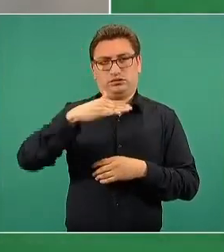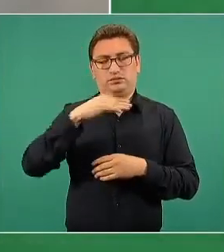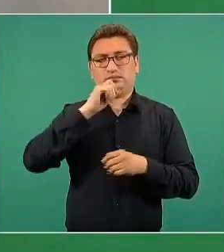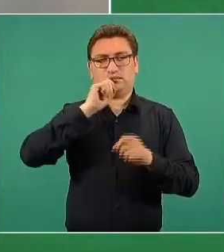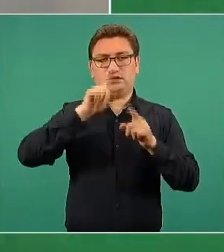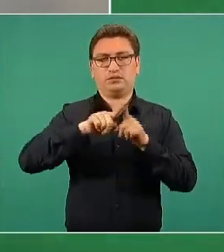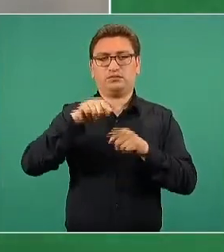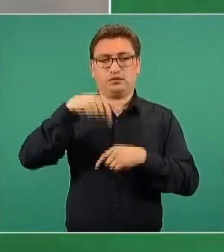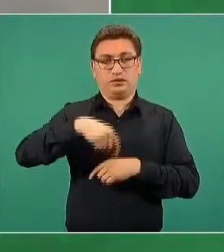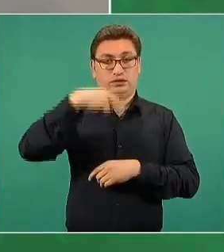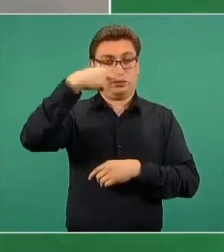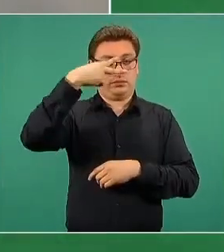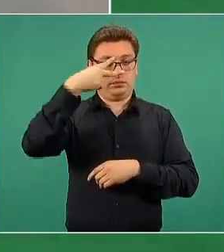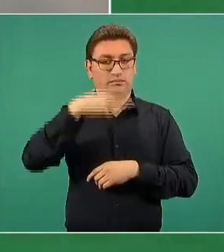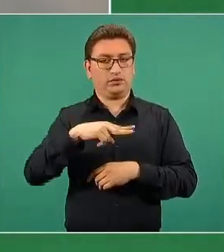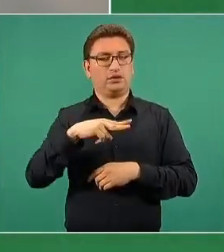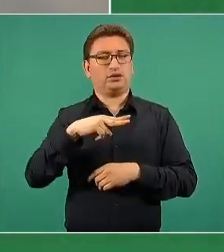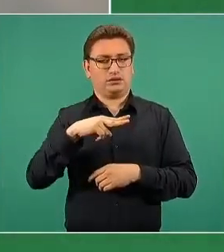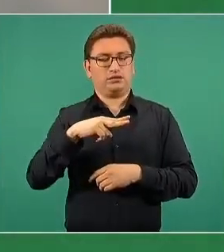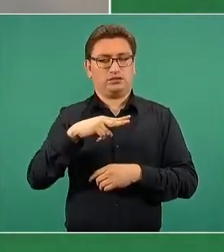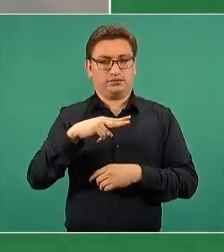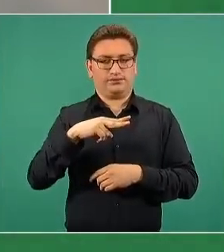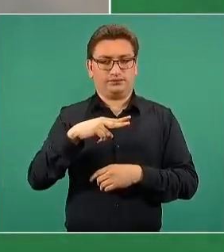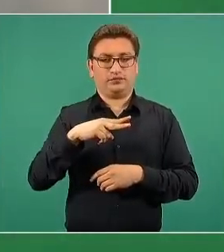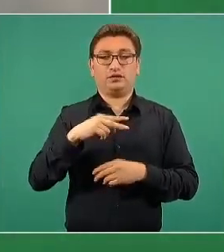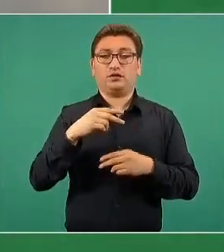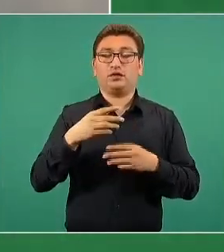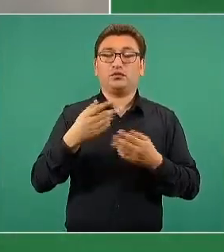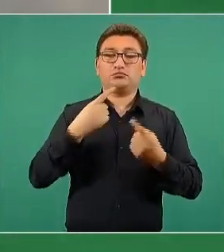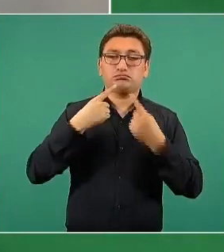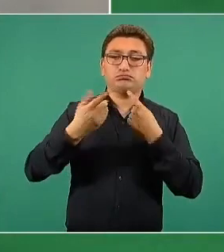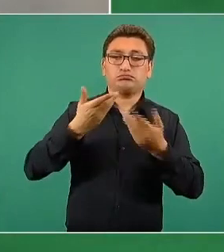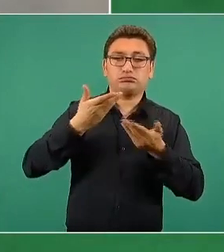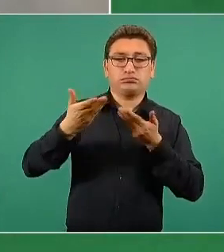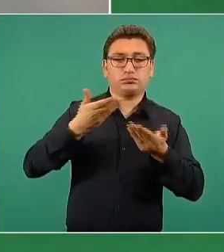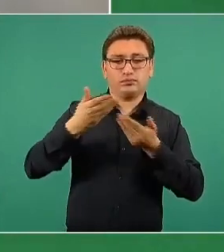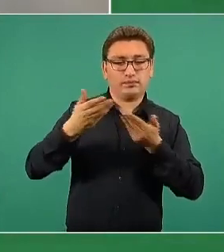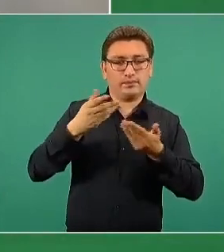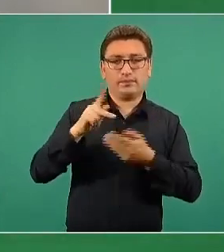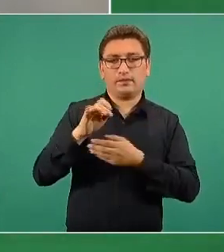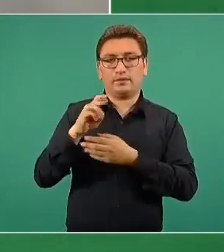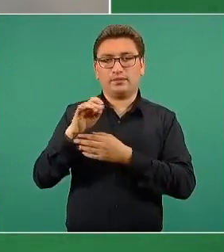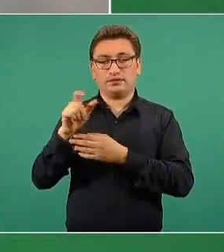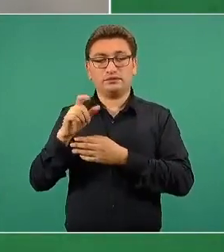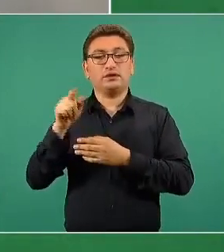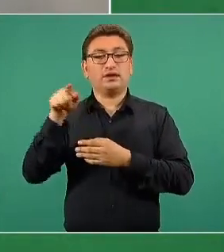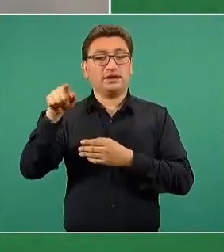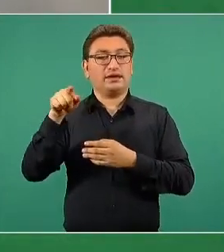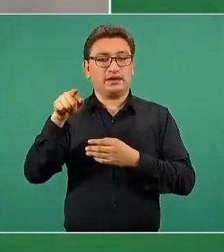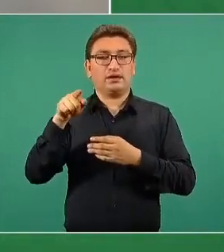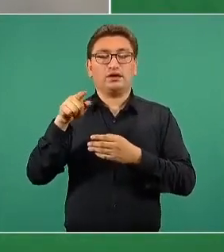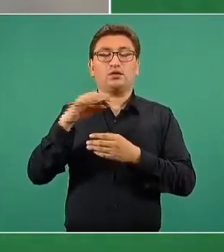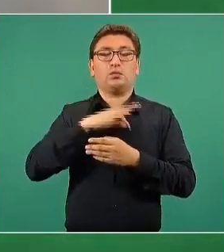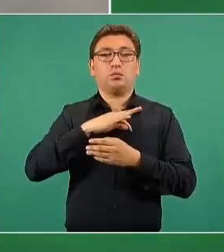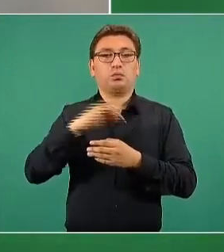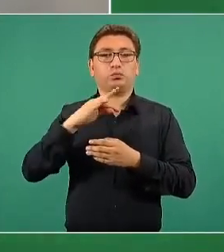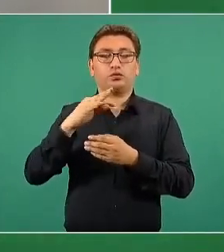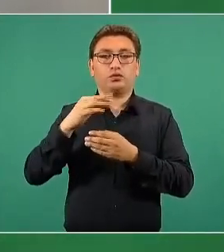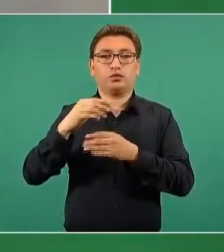que en México se encuentra en negociaciones para que Birmex envase la